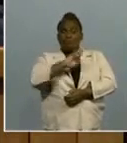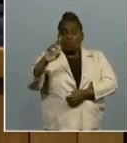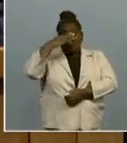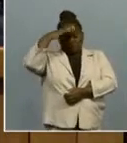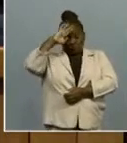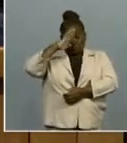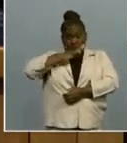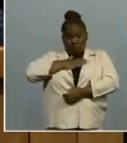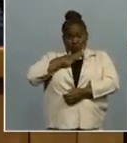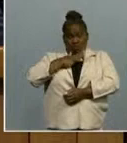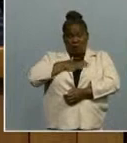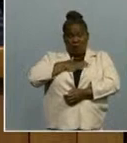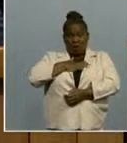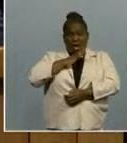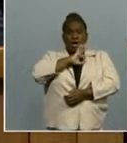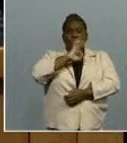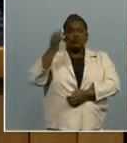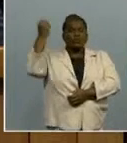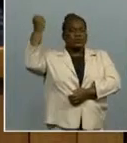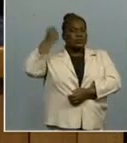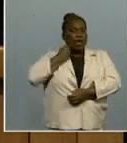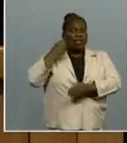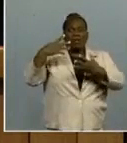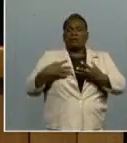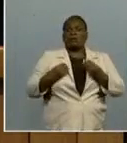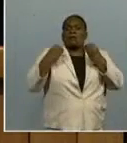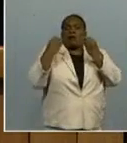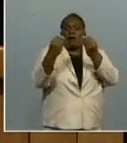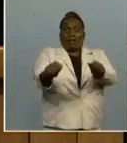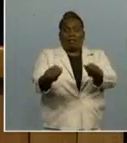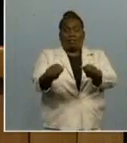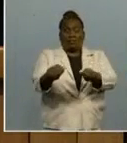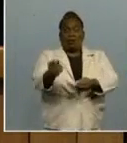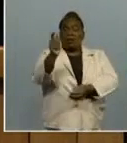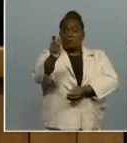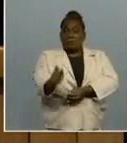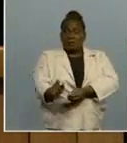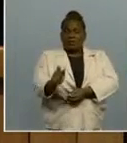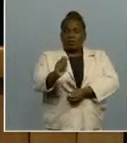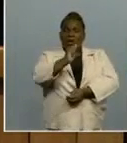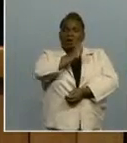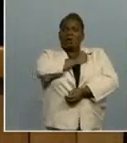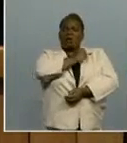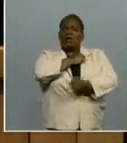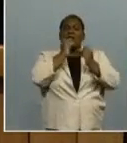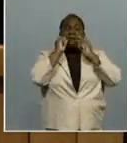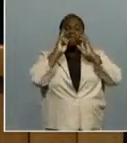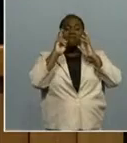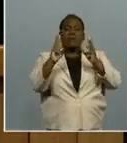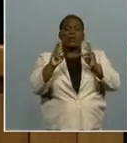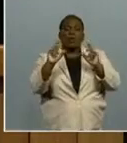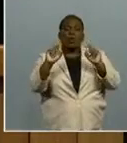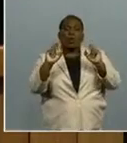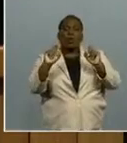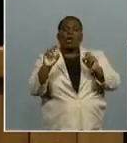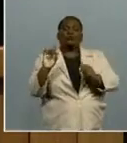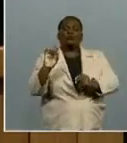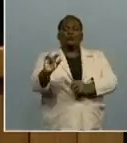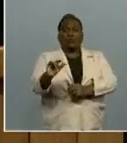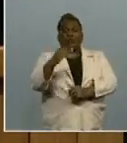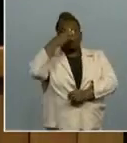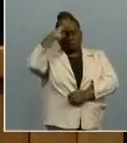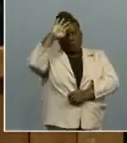no será traicionada ni regalada a quienes pretenden vivir jugando con la suerte de la patria